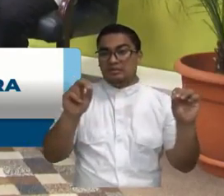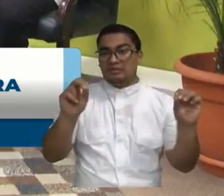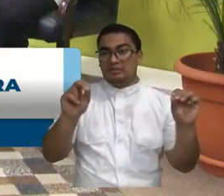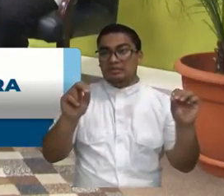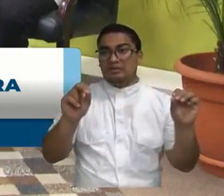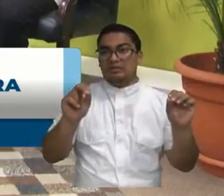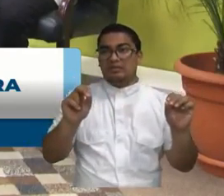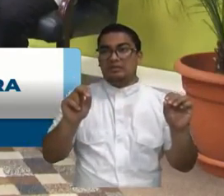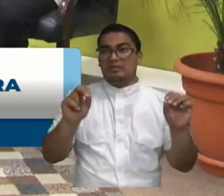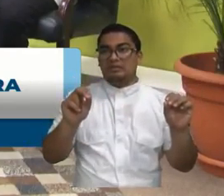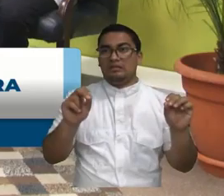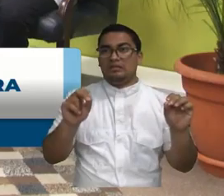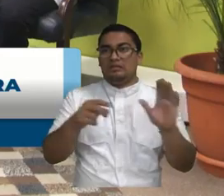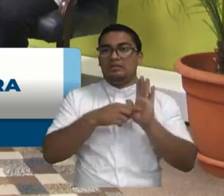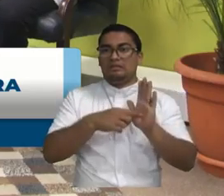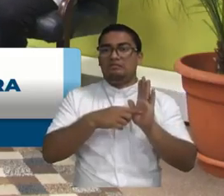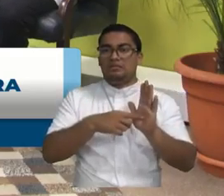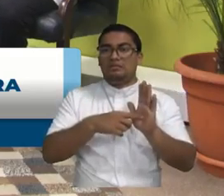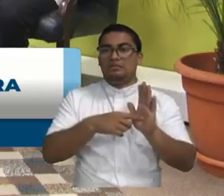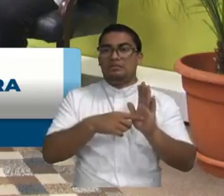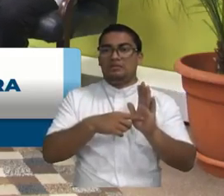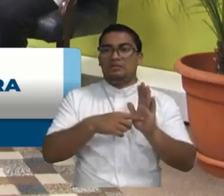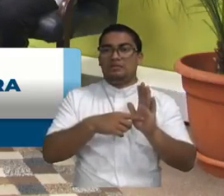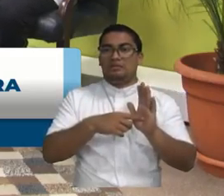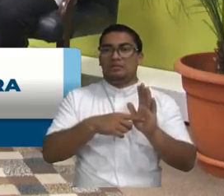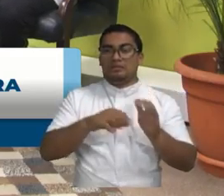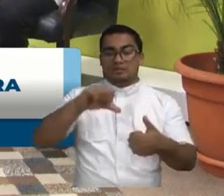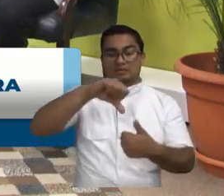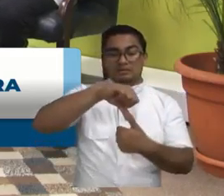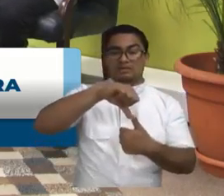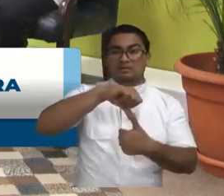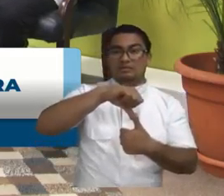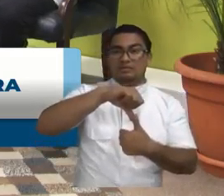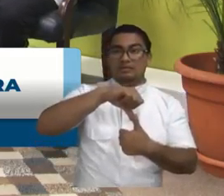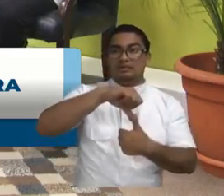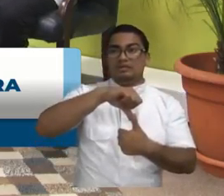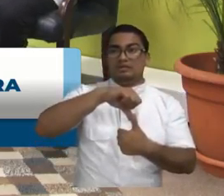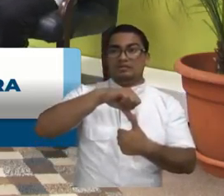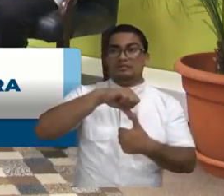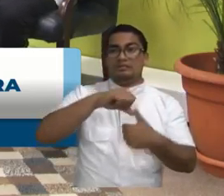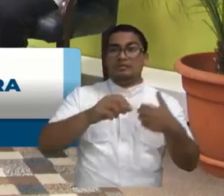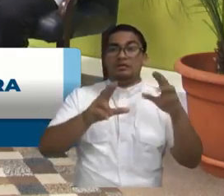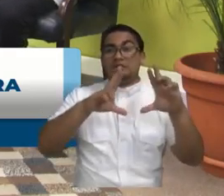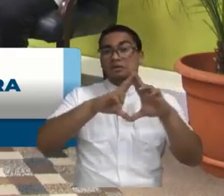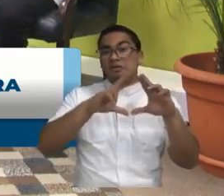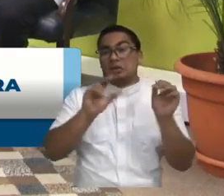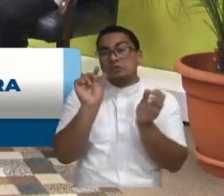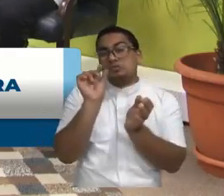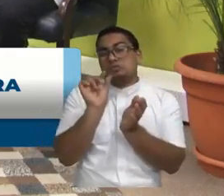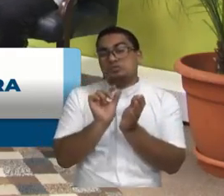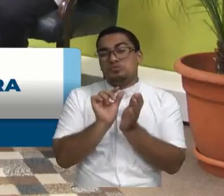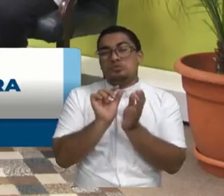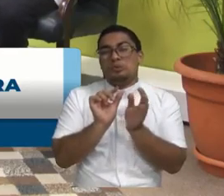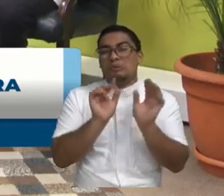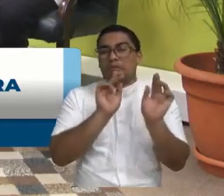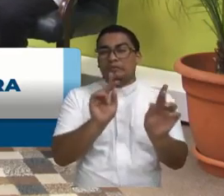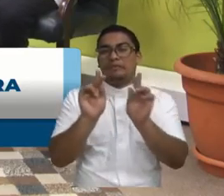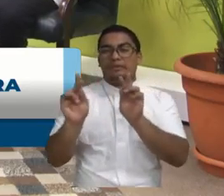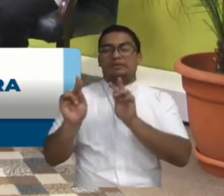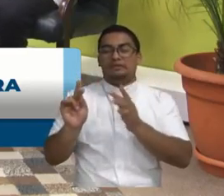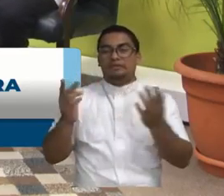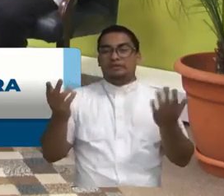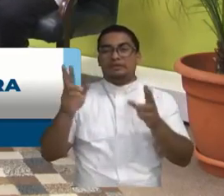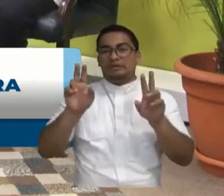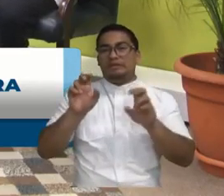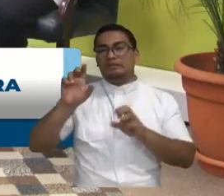en comparación a la región, pues, a la región todavía de Centroamérica, números muy chiquito, sí, a la par de otros